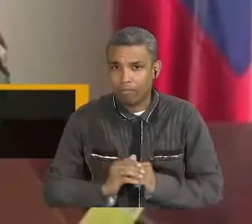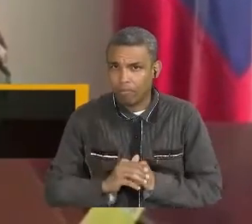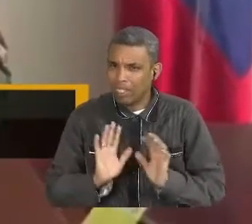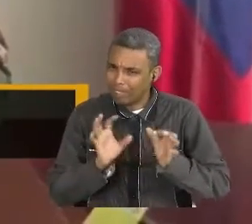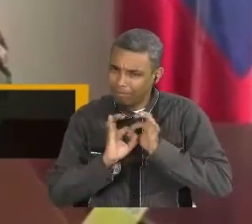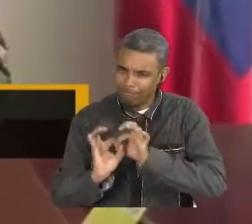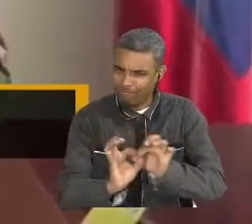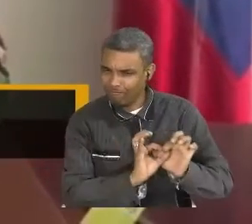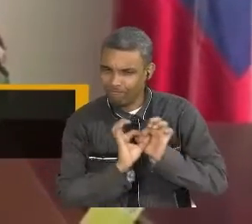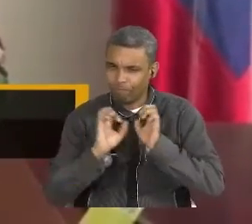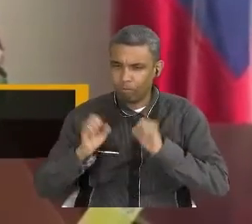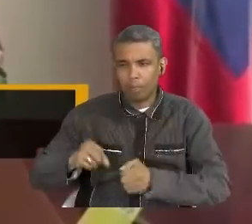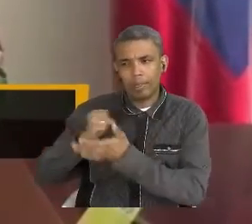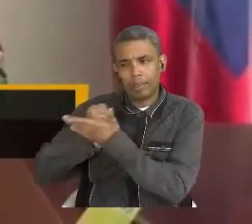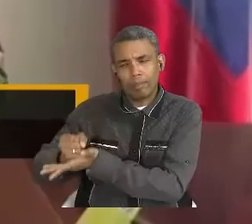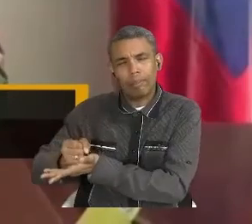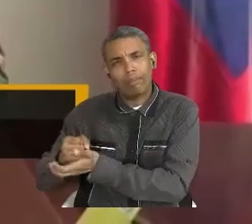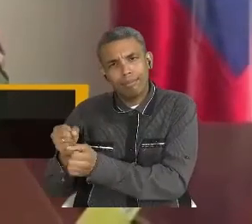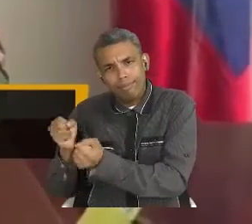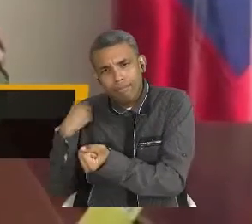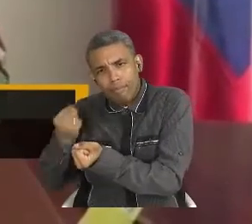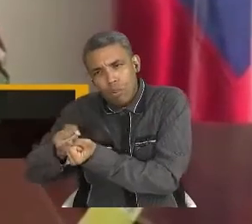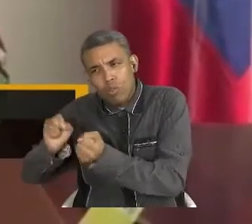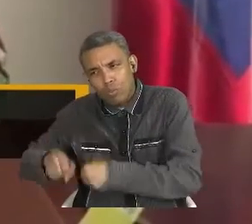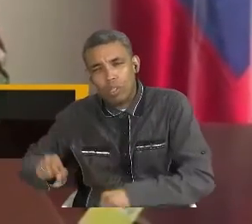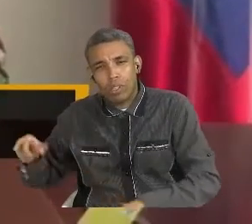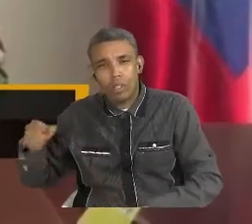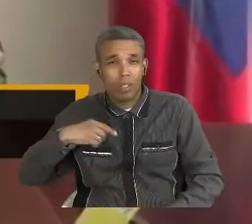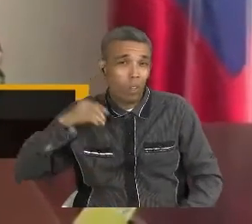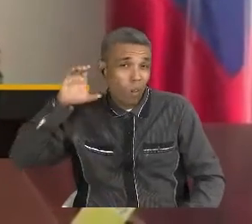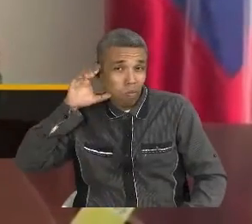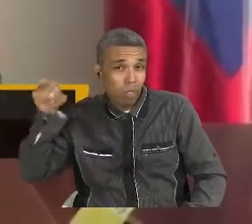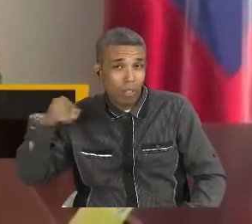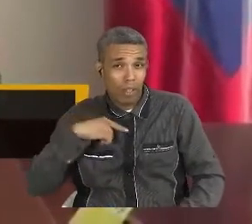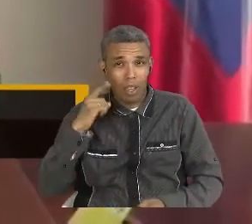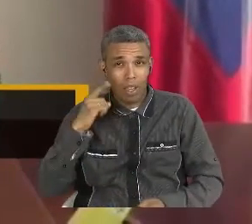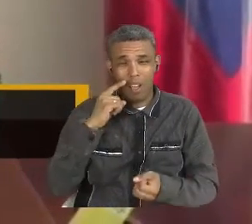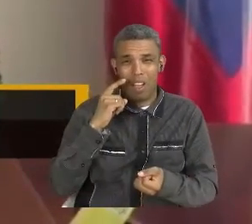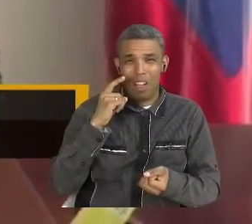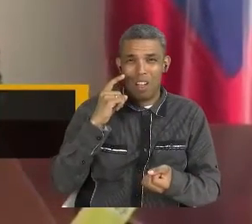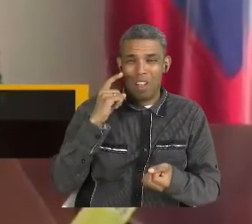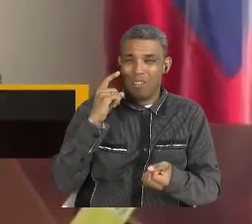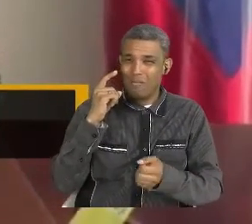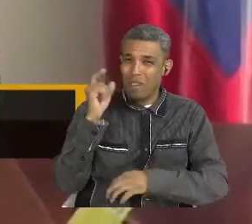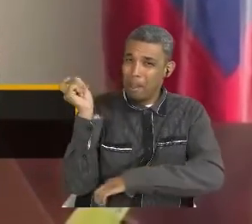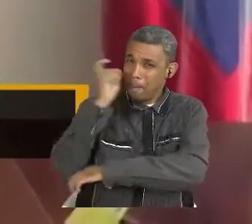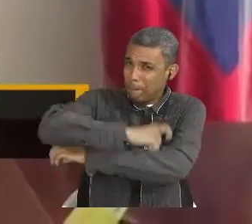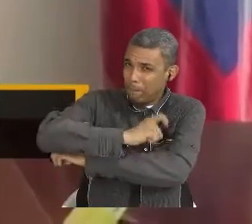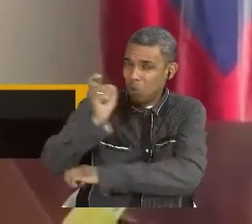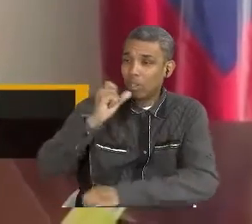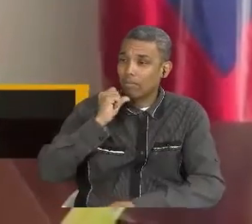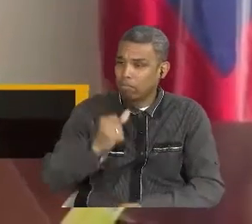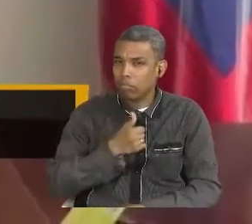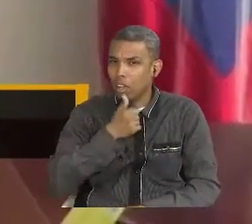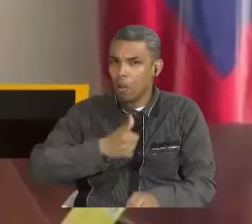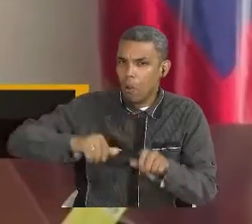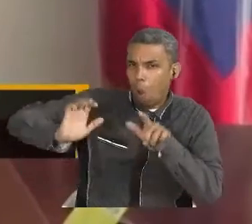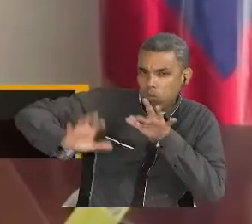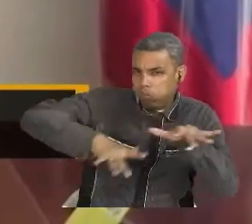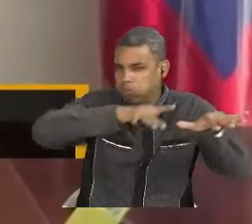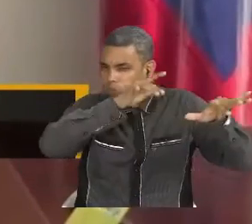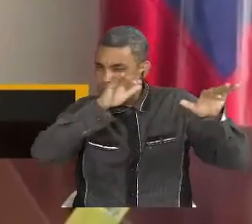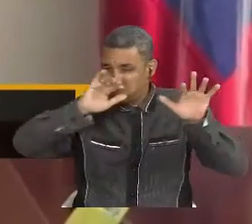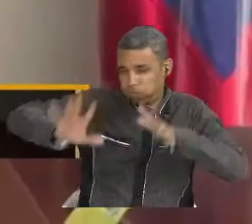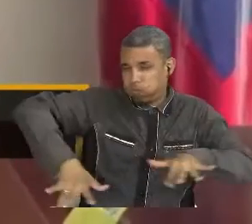corazón con esta noble causa, con esta tragedia que ocurrió en Mocoa. Estos apoyos se van a destinar